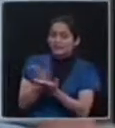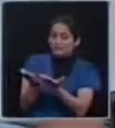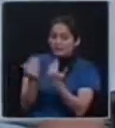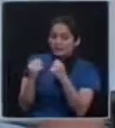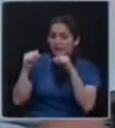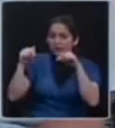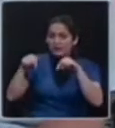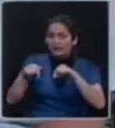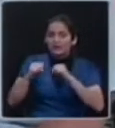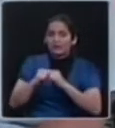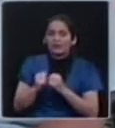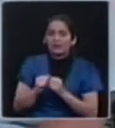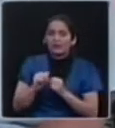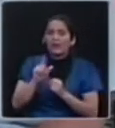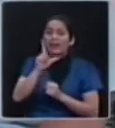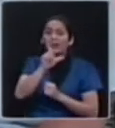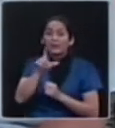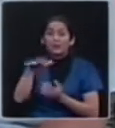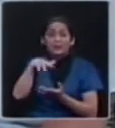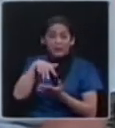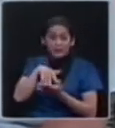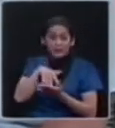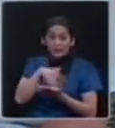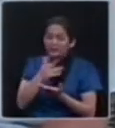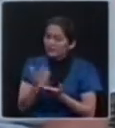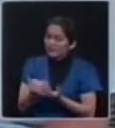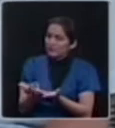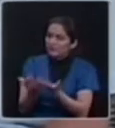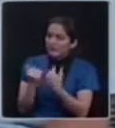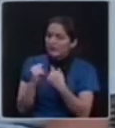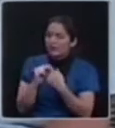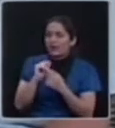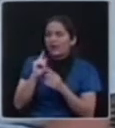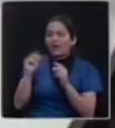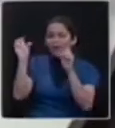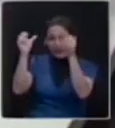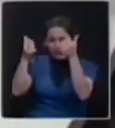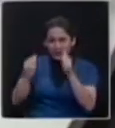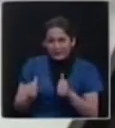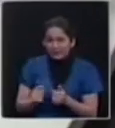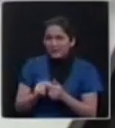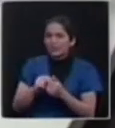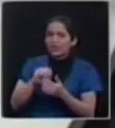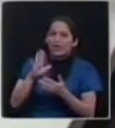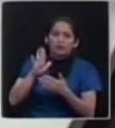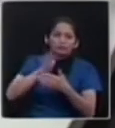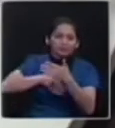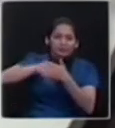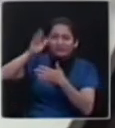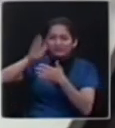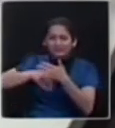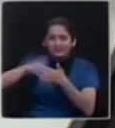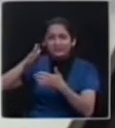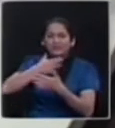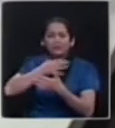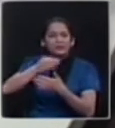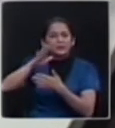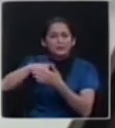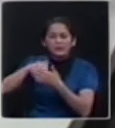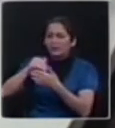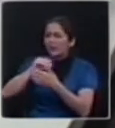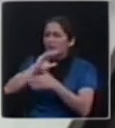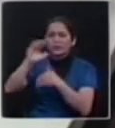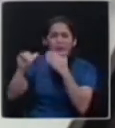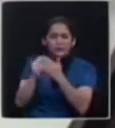especialmente a los estudiantes, a los intelectuales, a los artistas, a los gestores culturales de Guayaquil a acompañarnos.